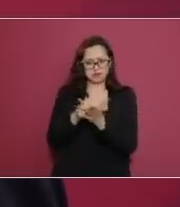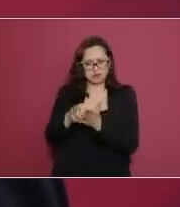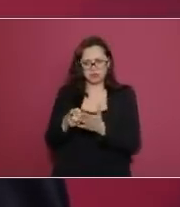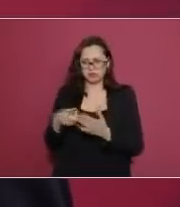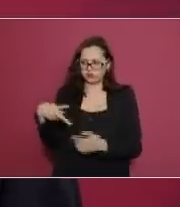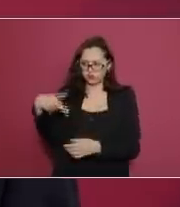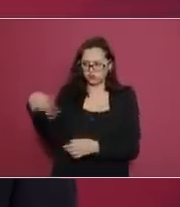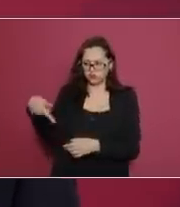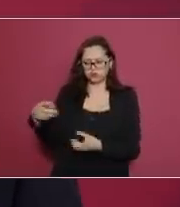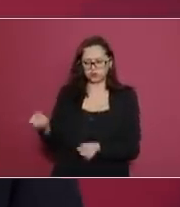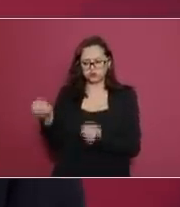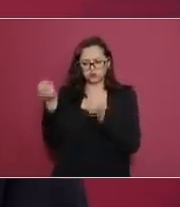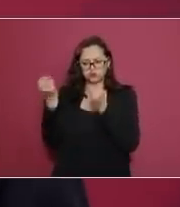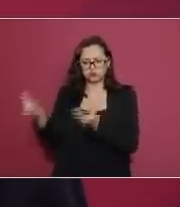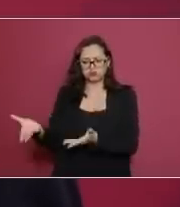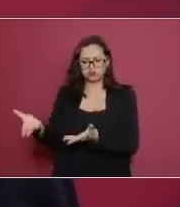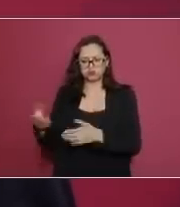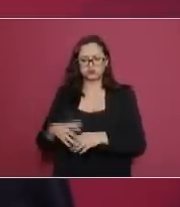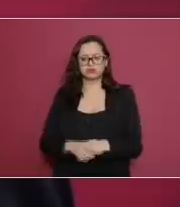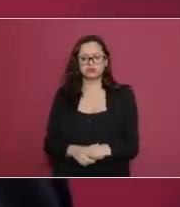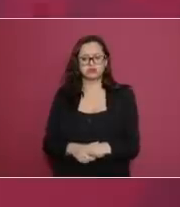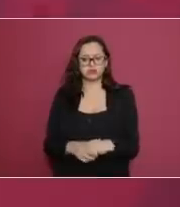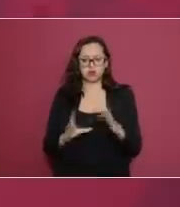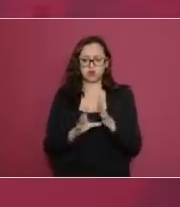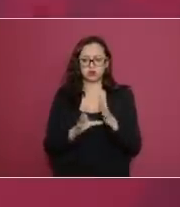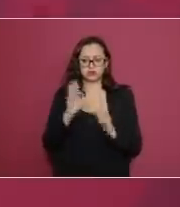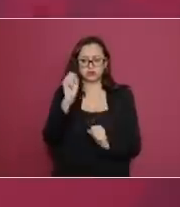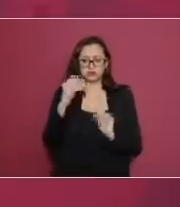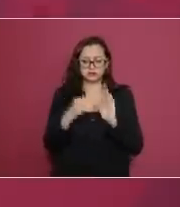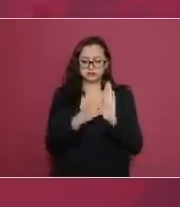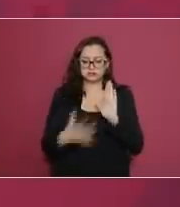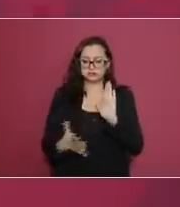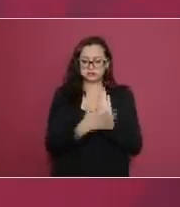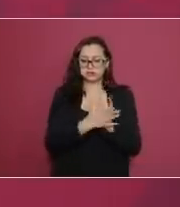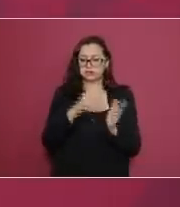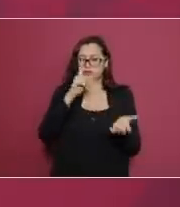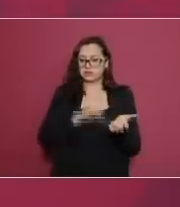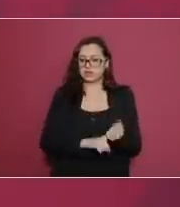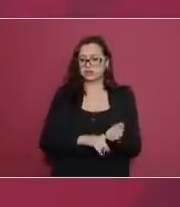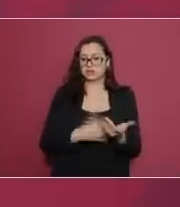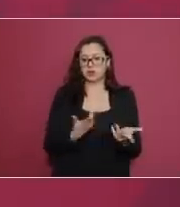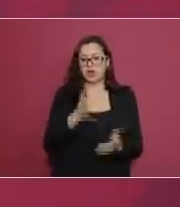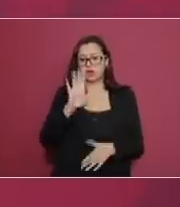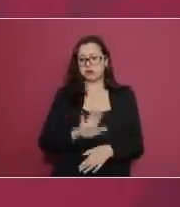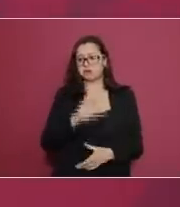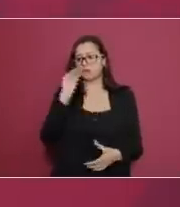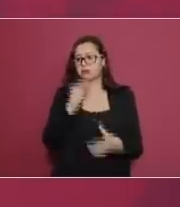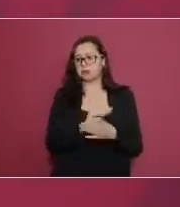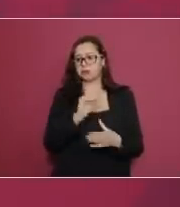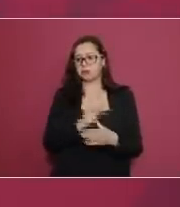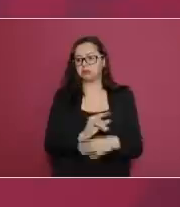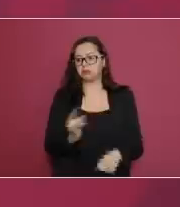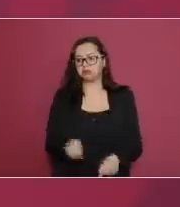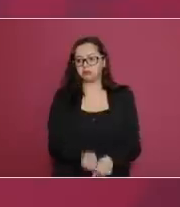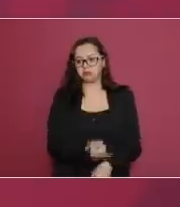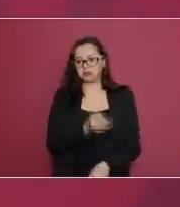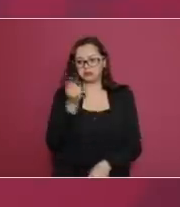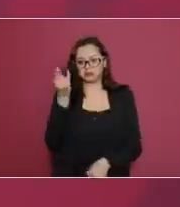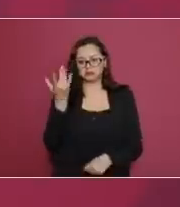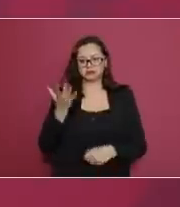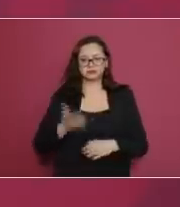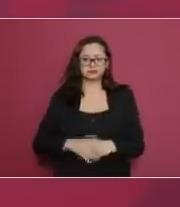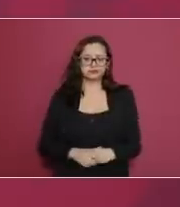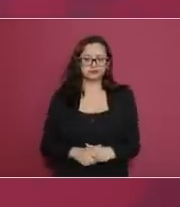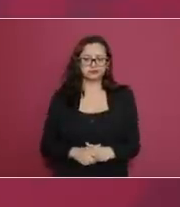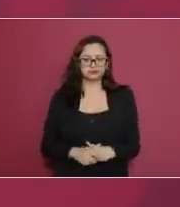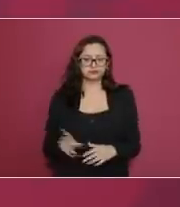¿sí?, que está en la Constitución, pero es letra muerta. Entonces, sí,